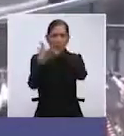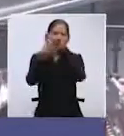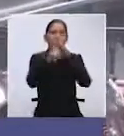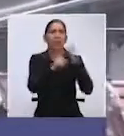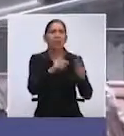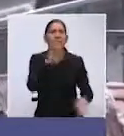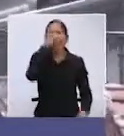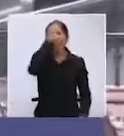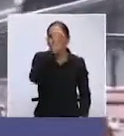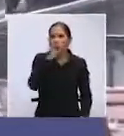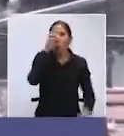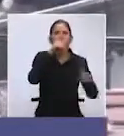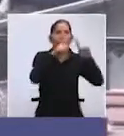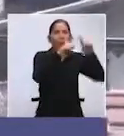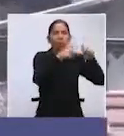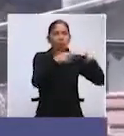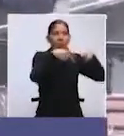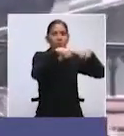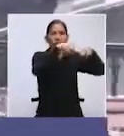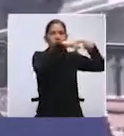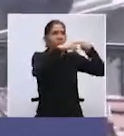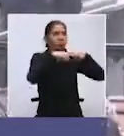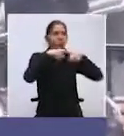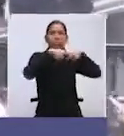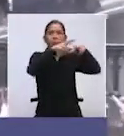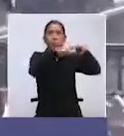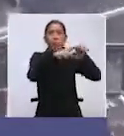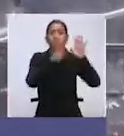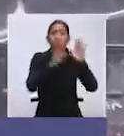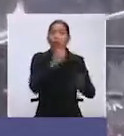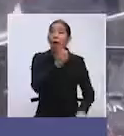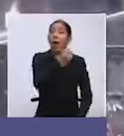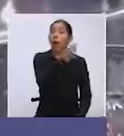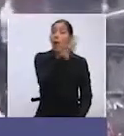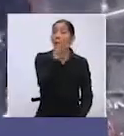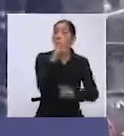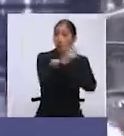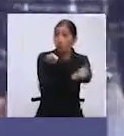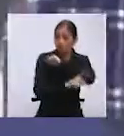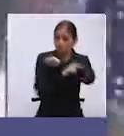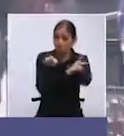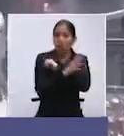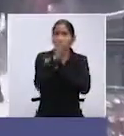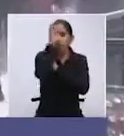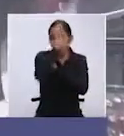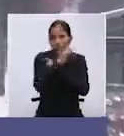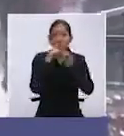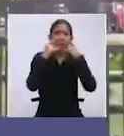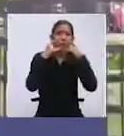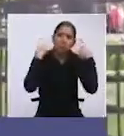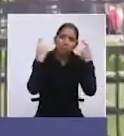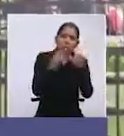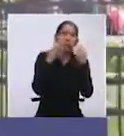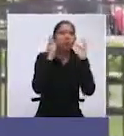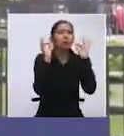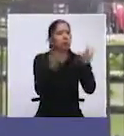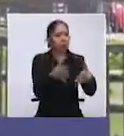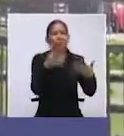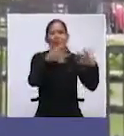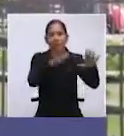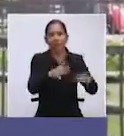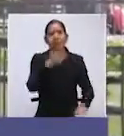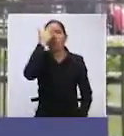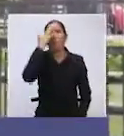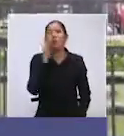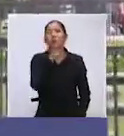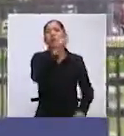estos países, algunos de ellos han levantado las medidas de bioseguridad, ¿sí? Porque están en verano y el